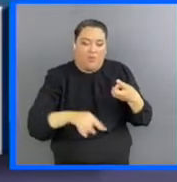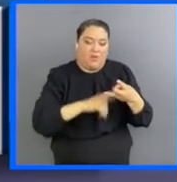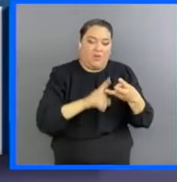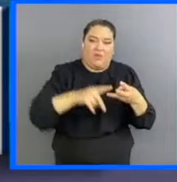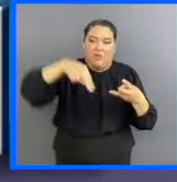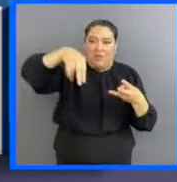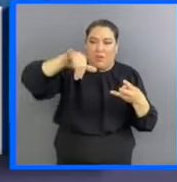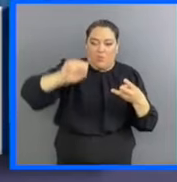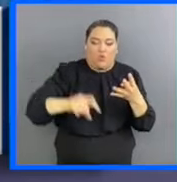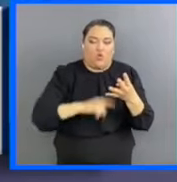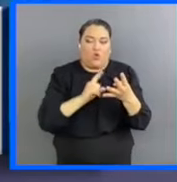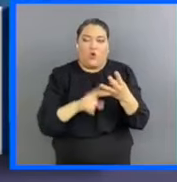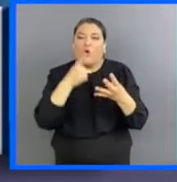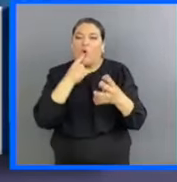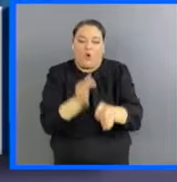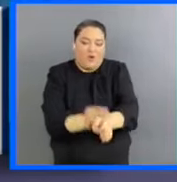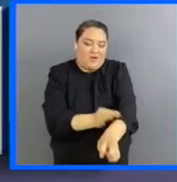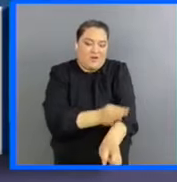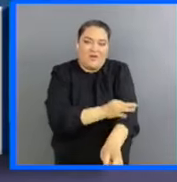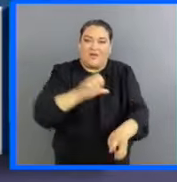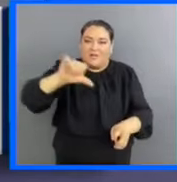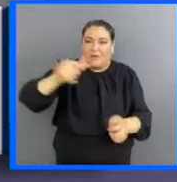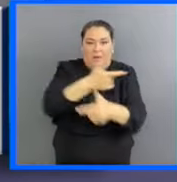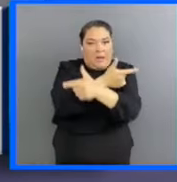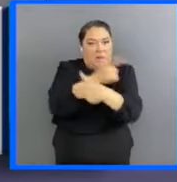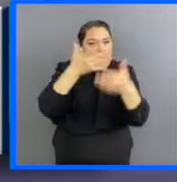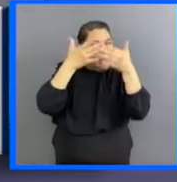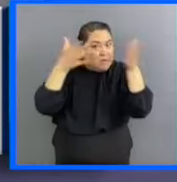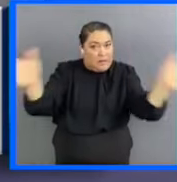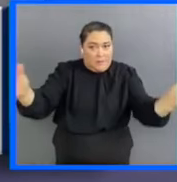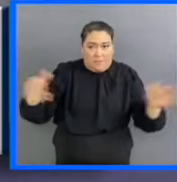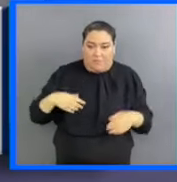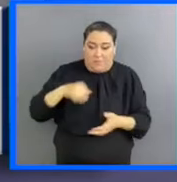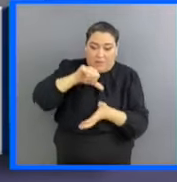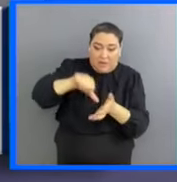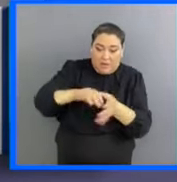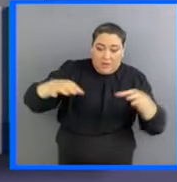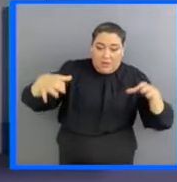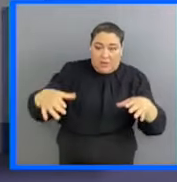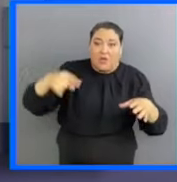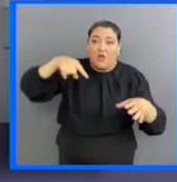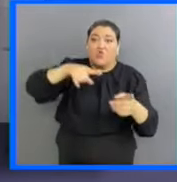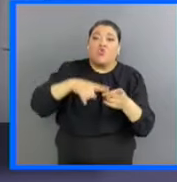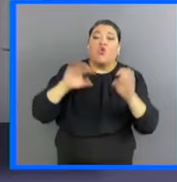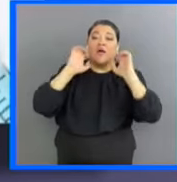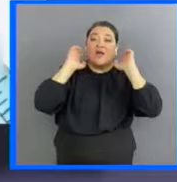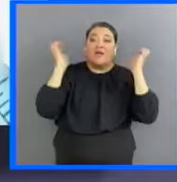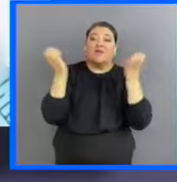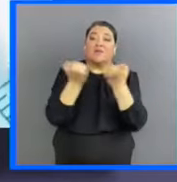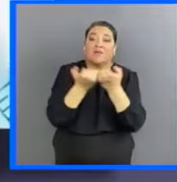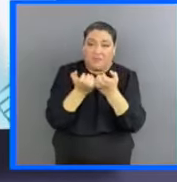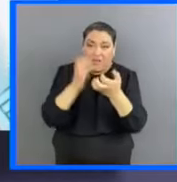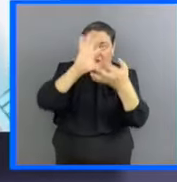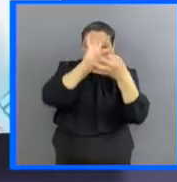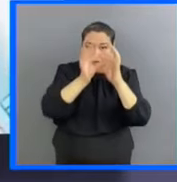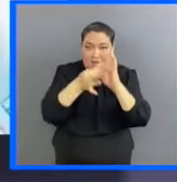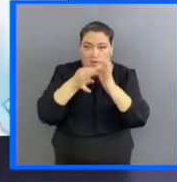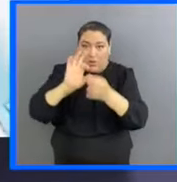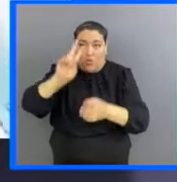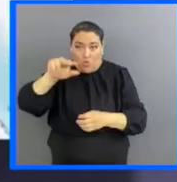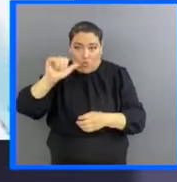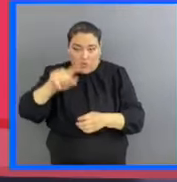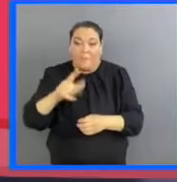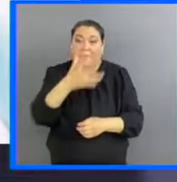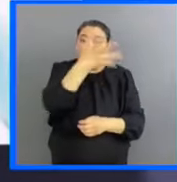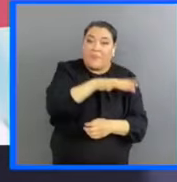para todo público. Habrá un megacentro de aplicación en el Estadio Olímpico Universitario de la UNAM del 10 al 14